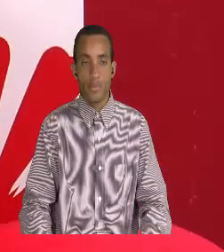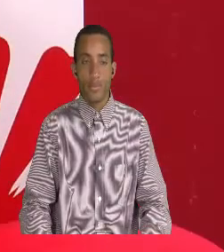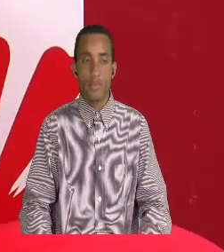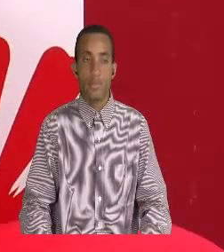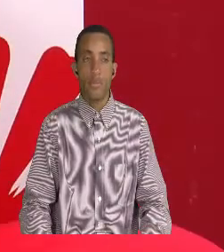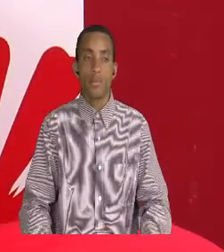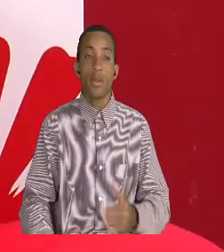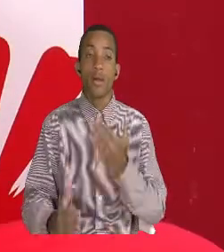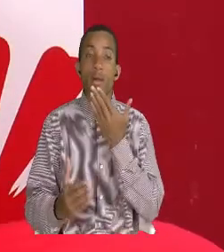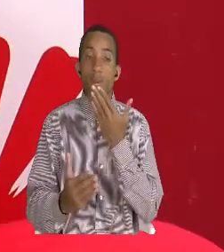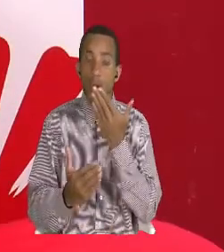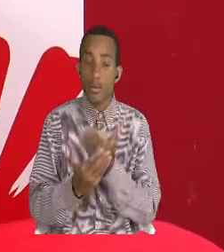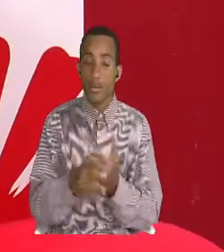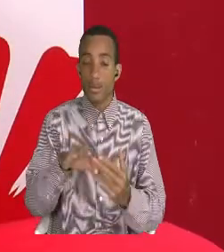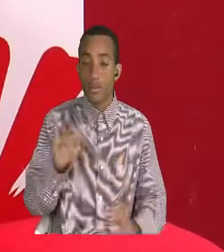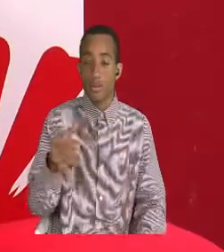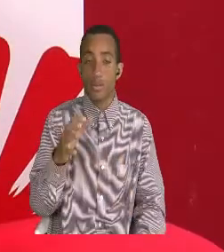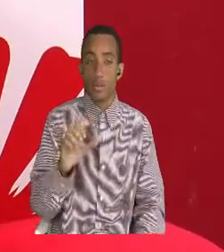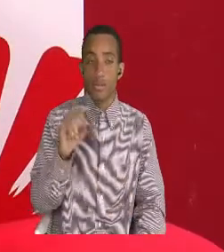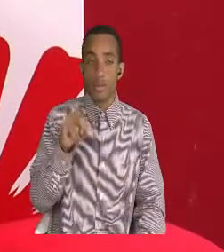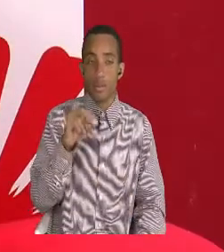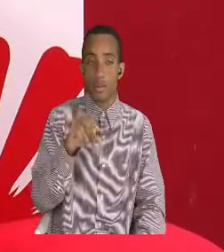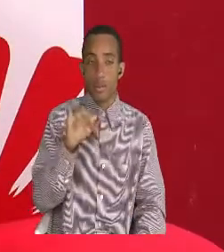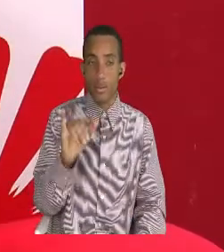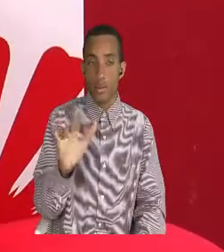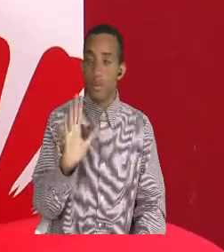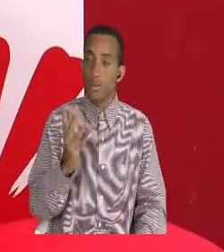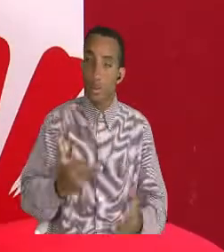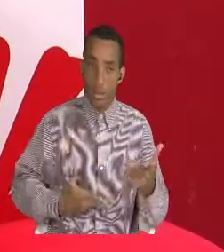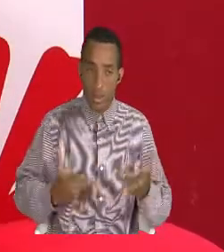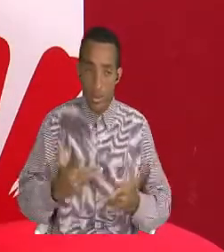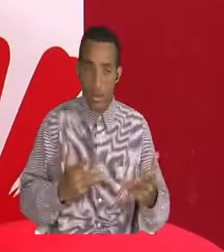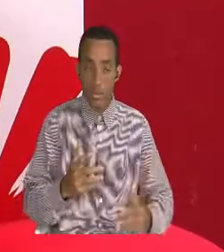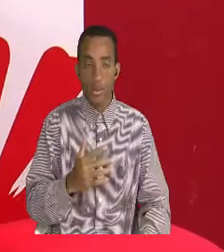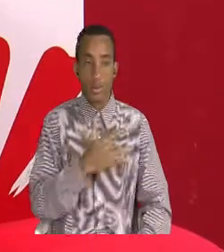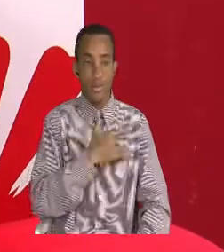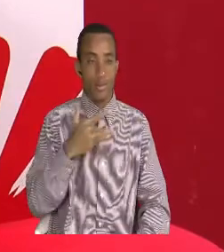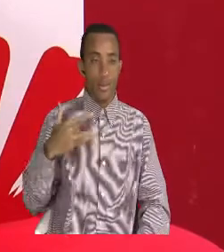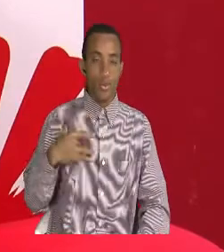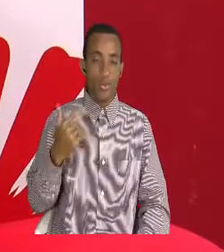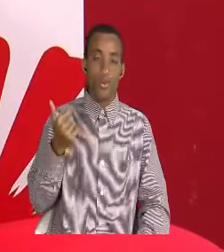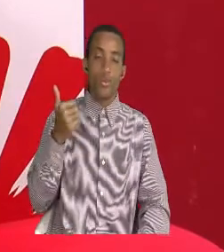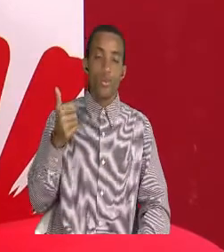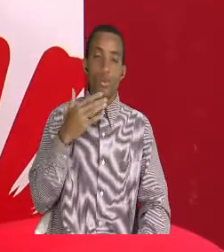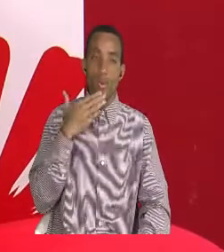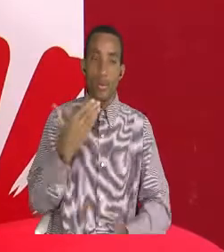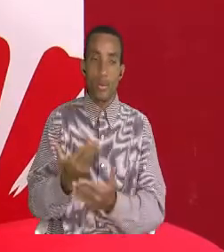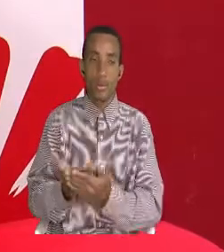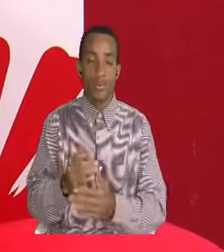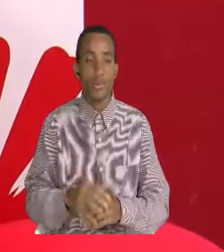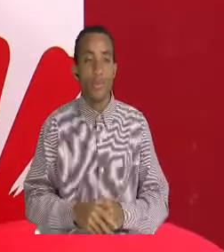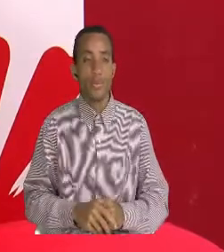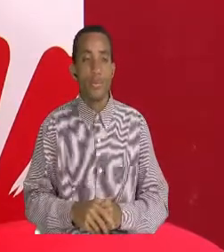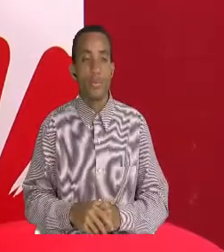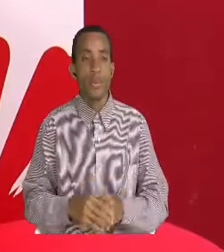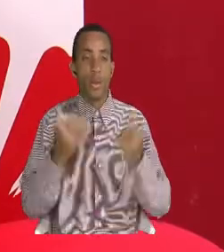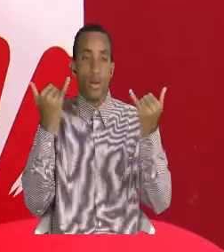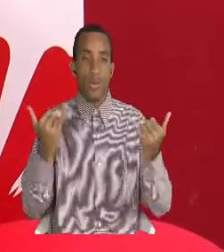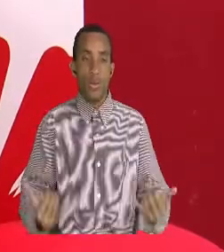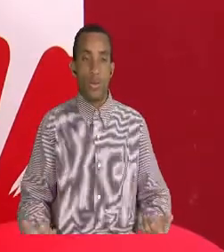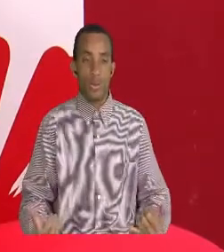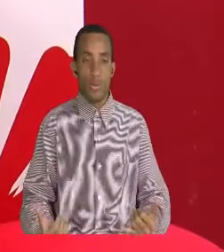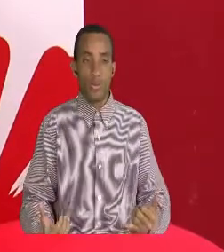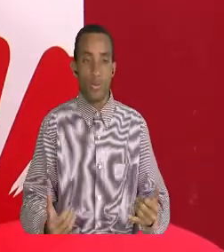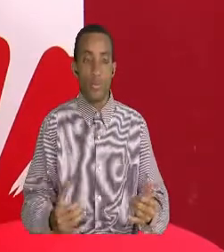Muchas gracias a Jenny de la Barra Fitness por estar siempre dándonos unos tips para alimentarnos bien y lucir espectaculares. Bueno, ahora nos vamos con